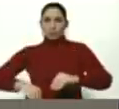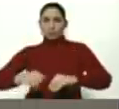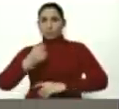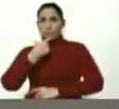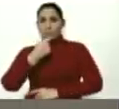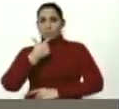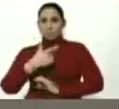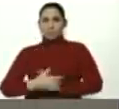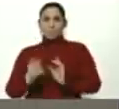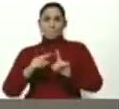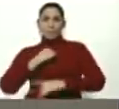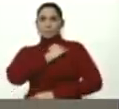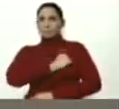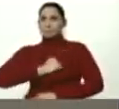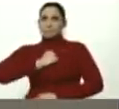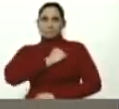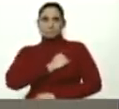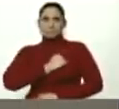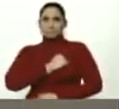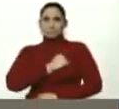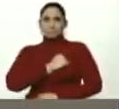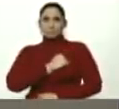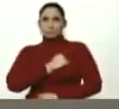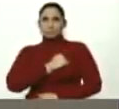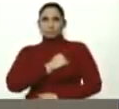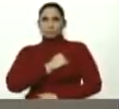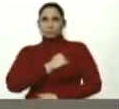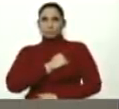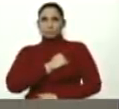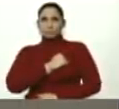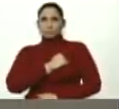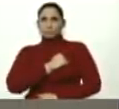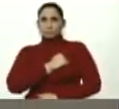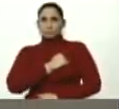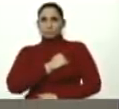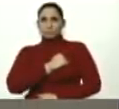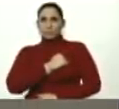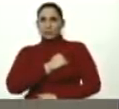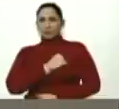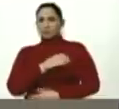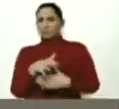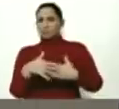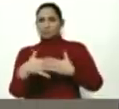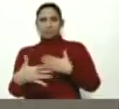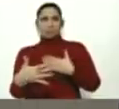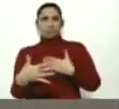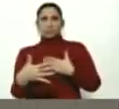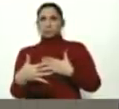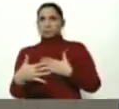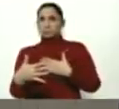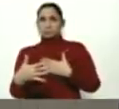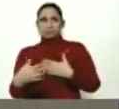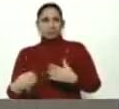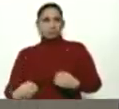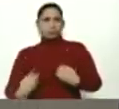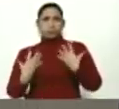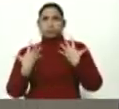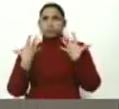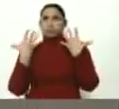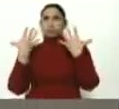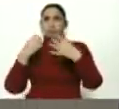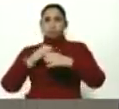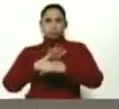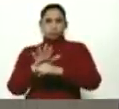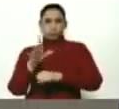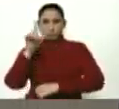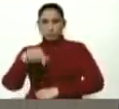tratamiento, pero lamentablemente en razón de que evolucionó tórpidamente la infección por COVID,